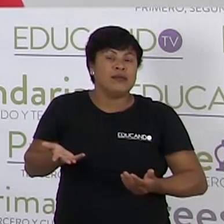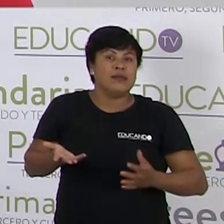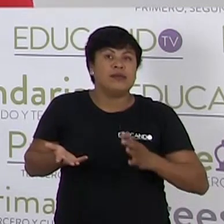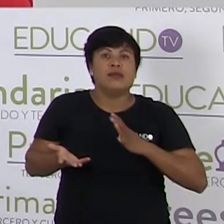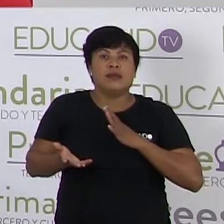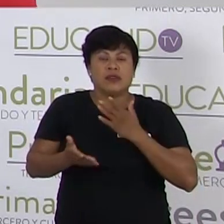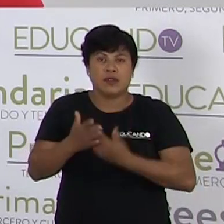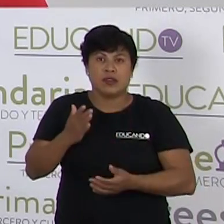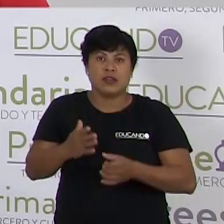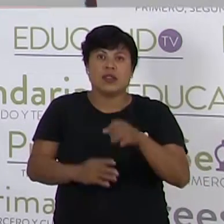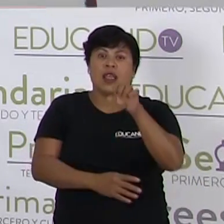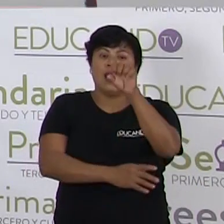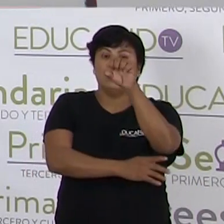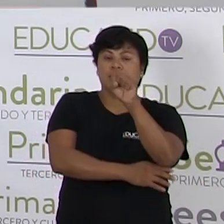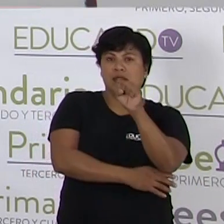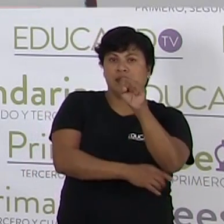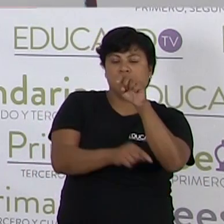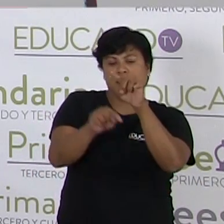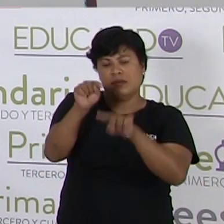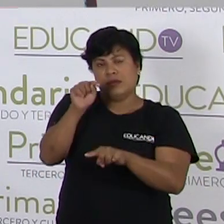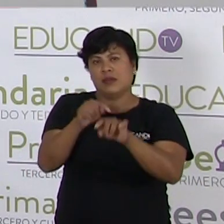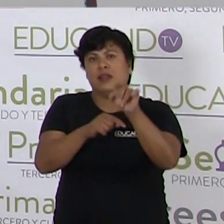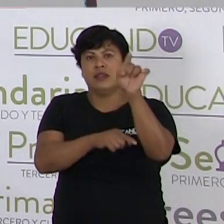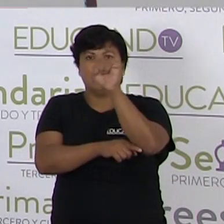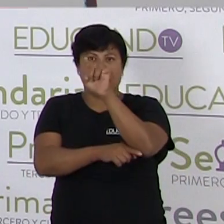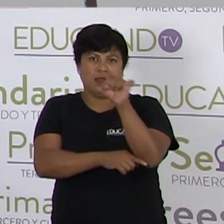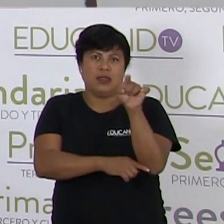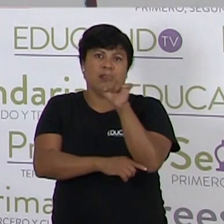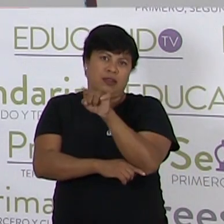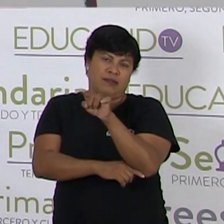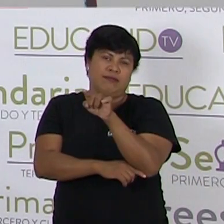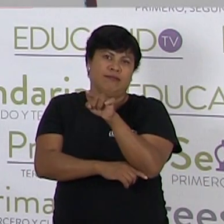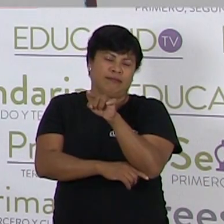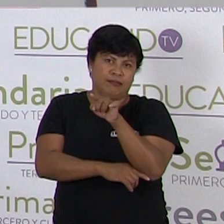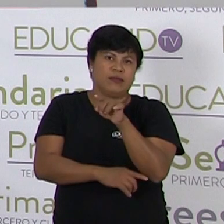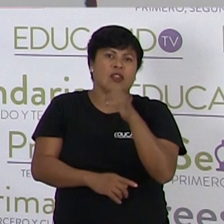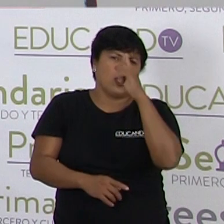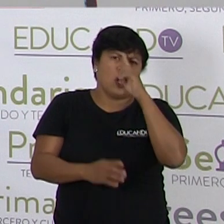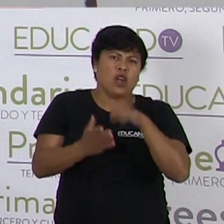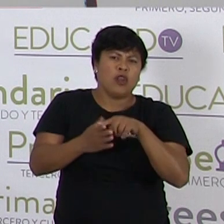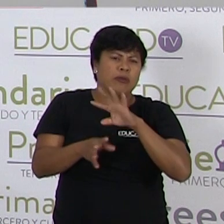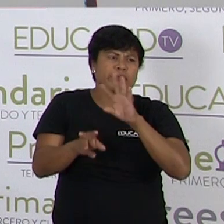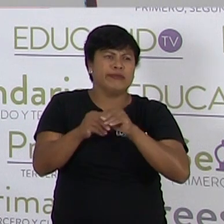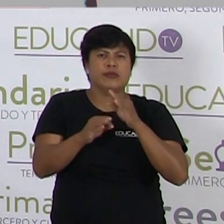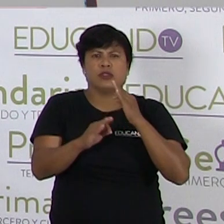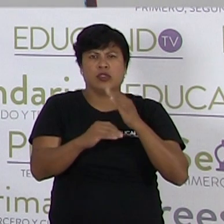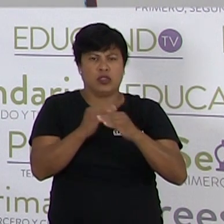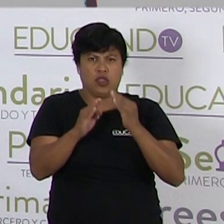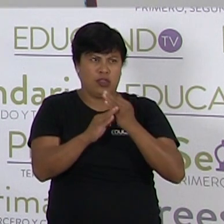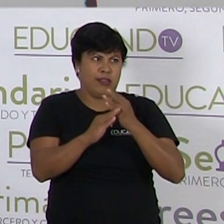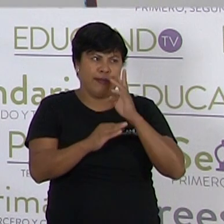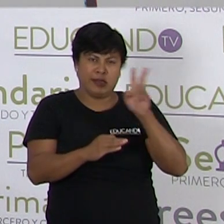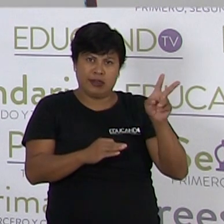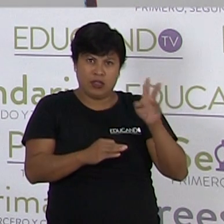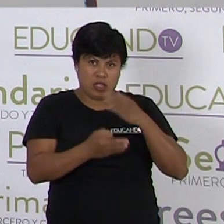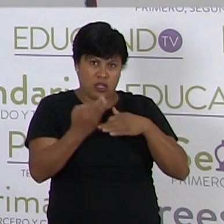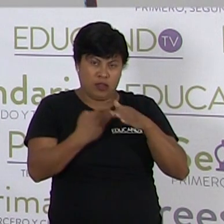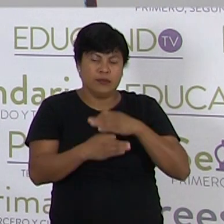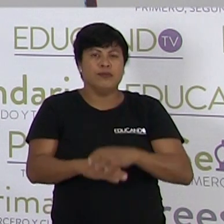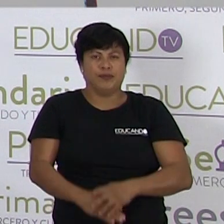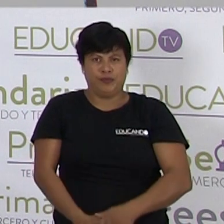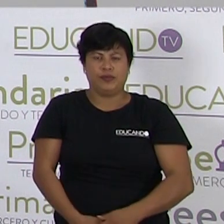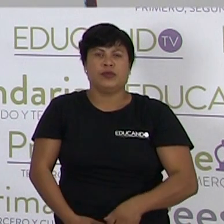tener, en vez de S, Z. Y creo que son todos en esta parte introductoria de la